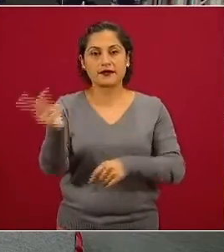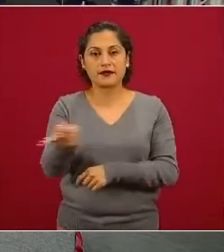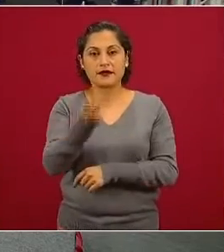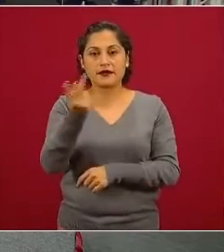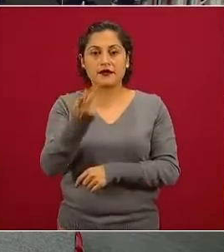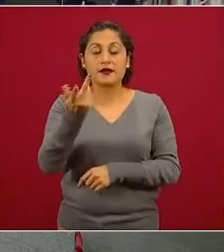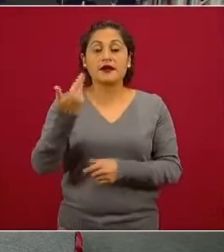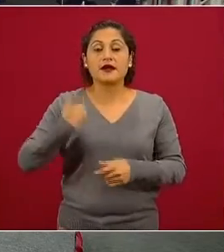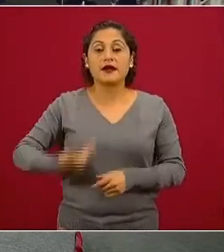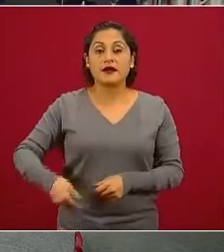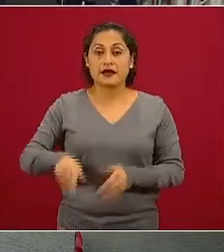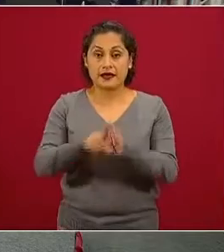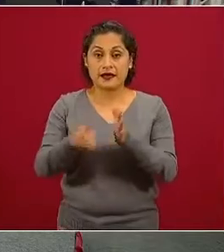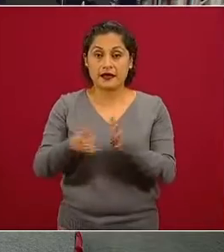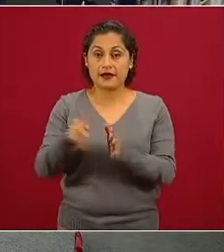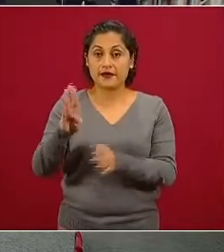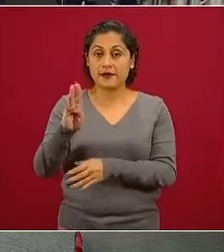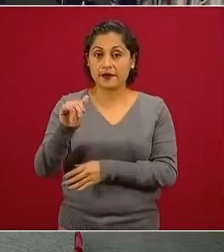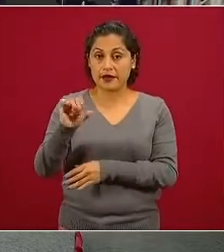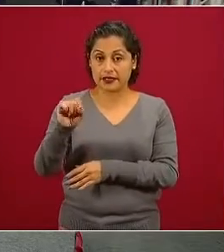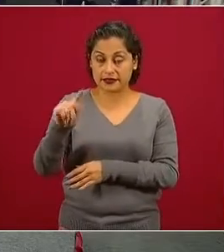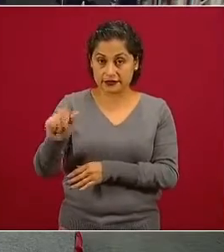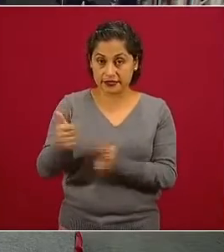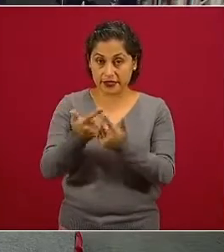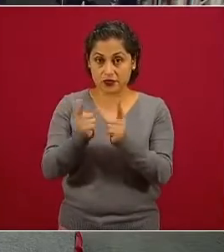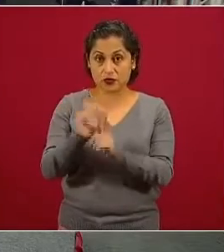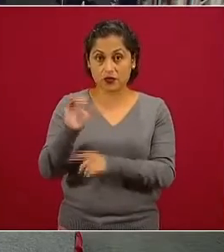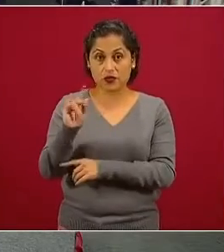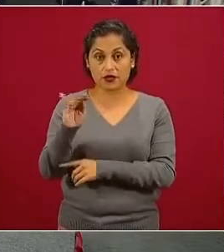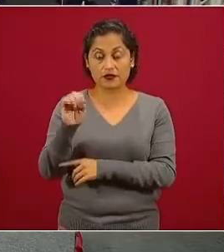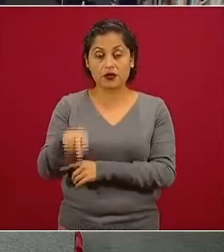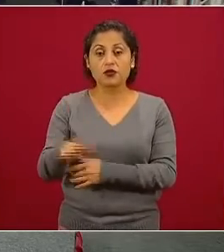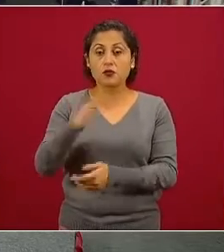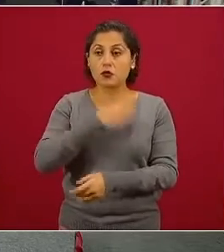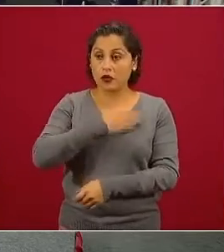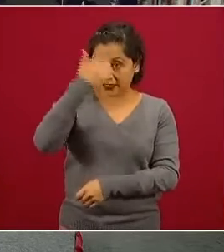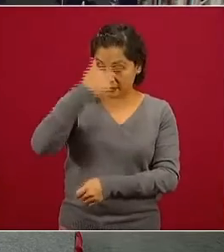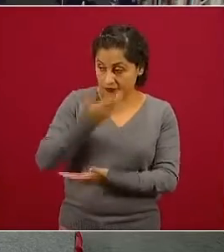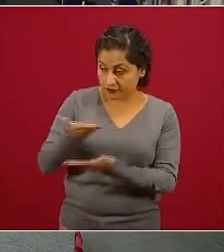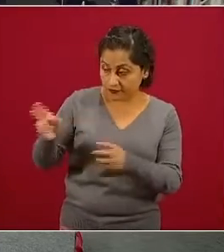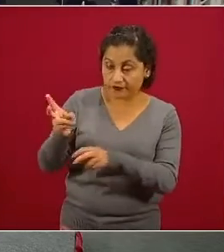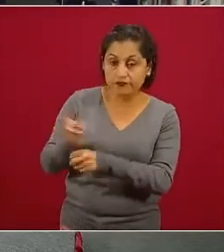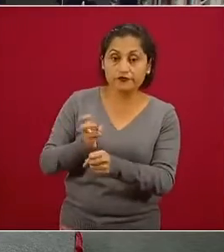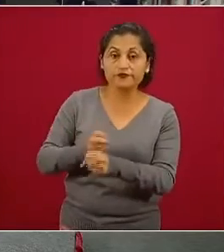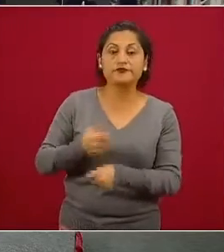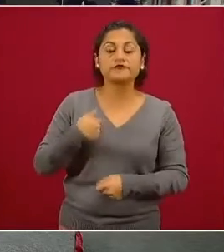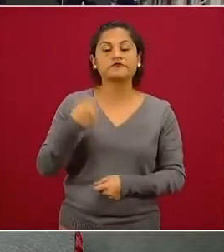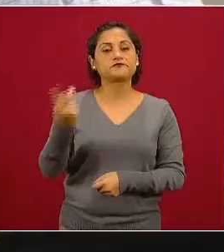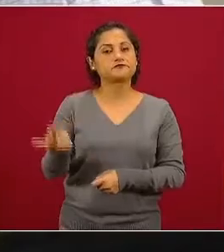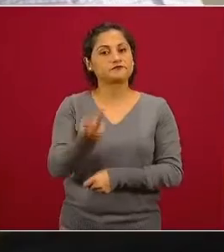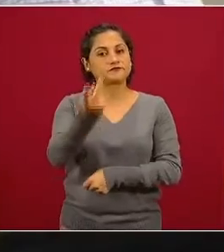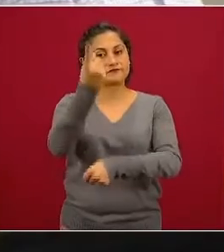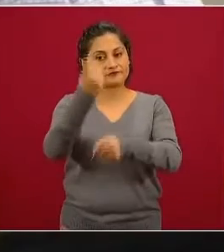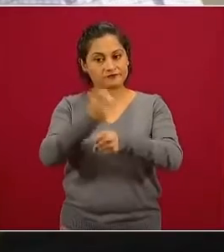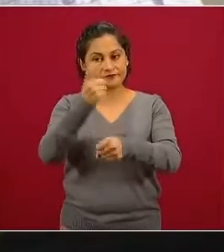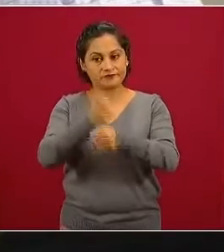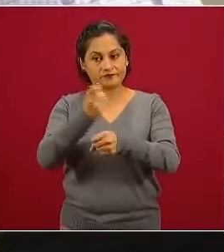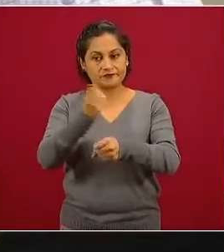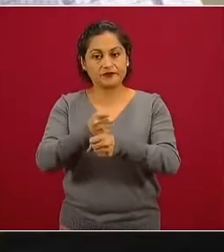del funcionamiento de la Secretaría de Hacienda en la que se pueda garantizar que de lo que se recauda de los impuestos al